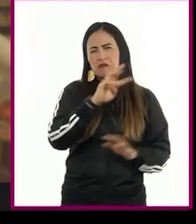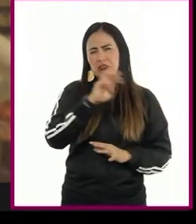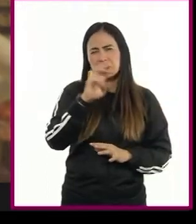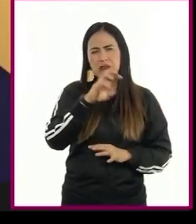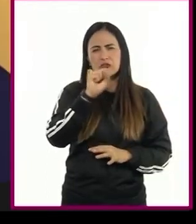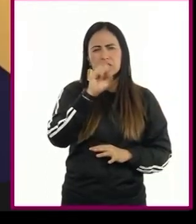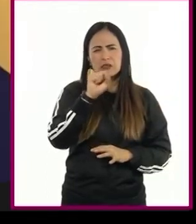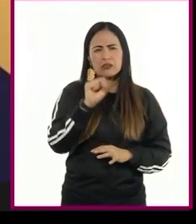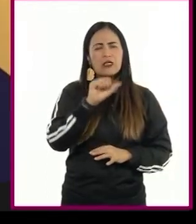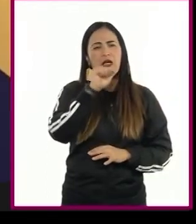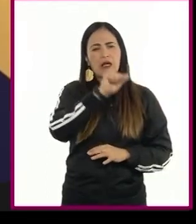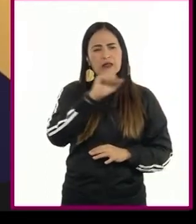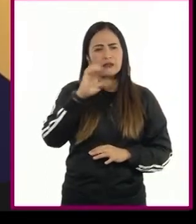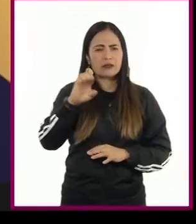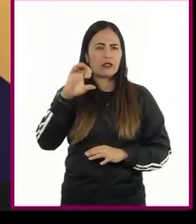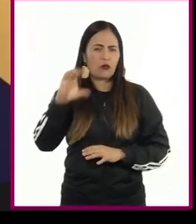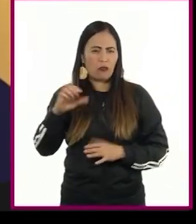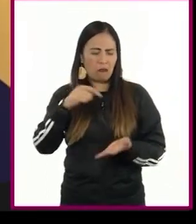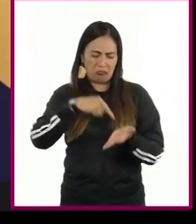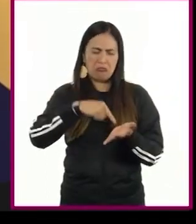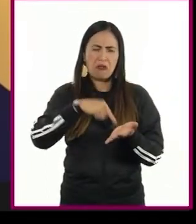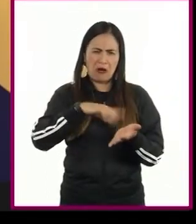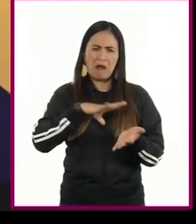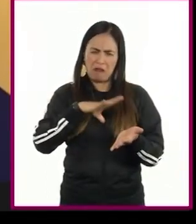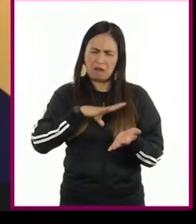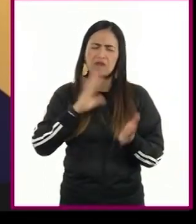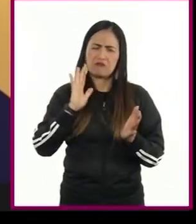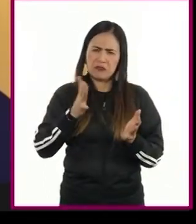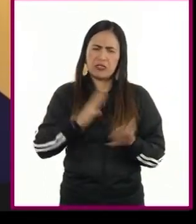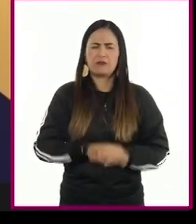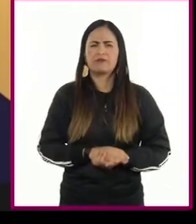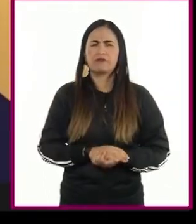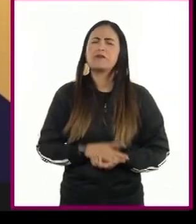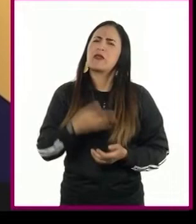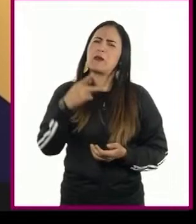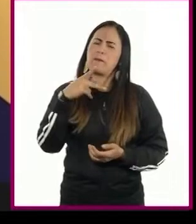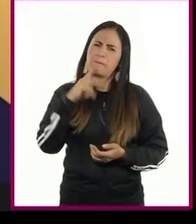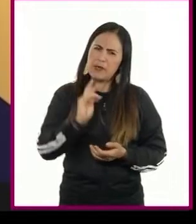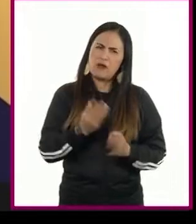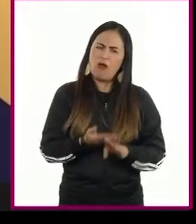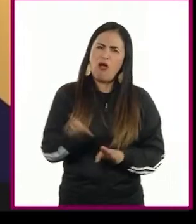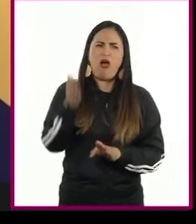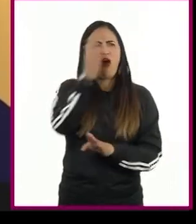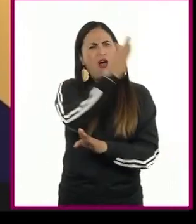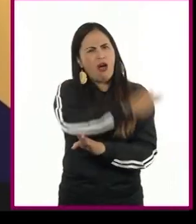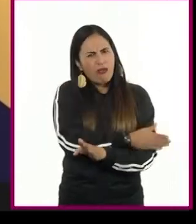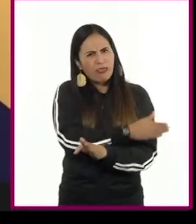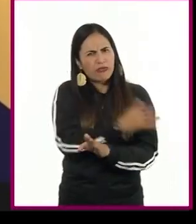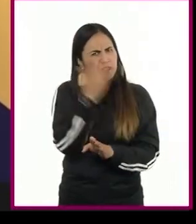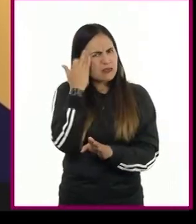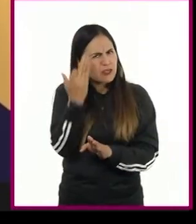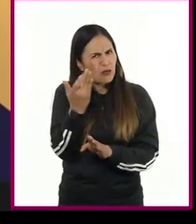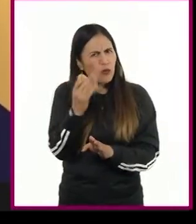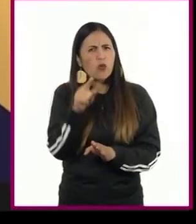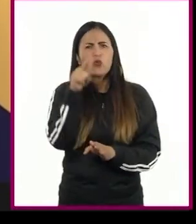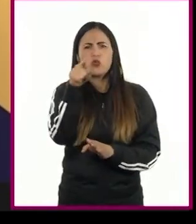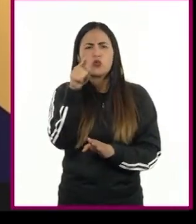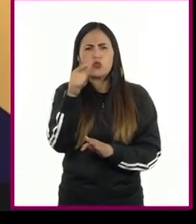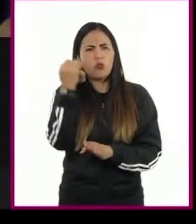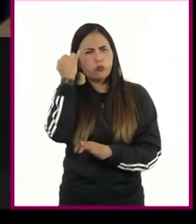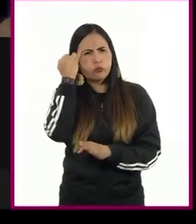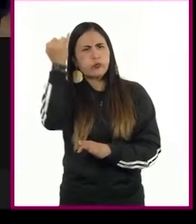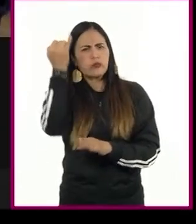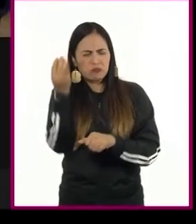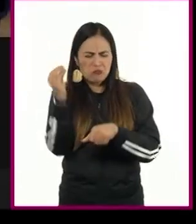era. Maestro, pero si como nos cuenta, estos sólidos ya existían desde esa época, ¿cuál fue su aporte